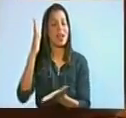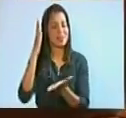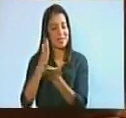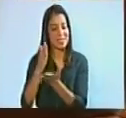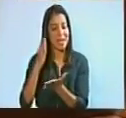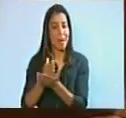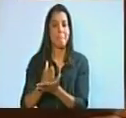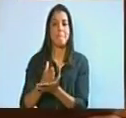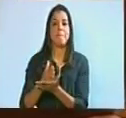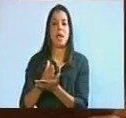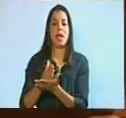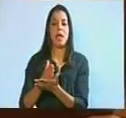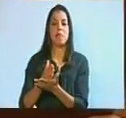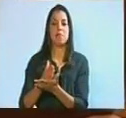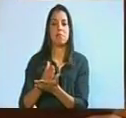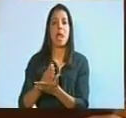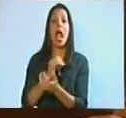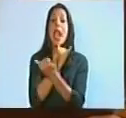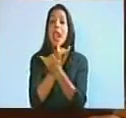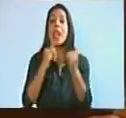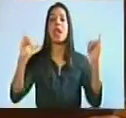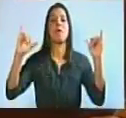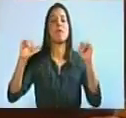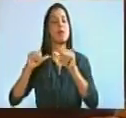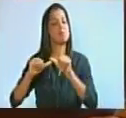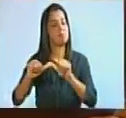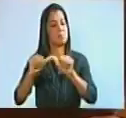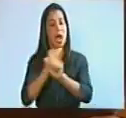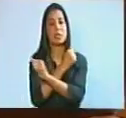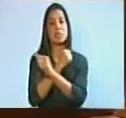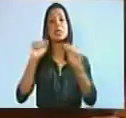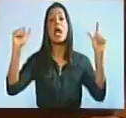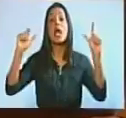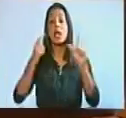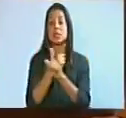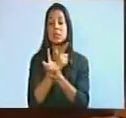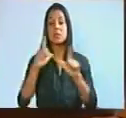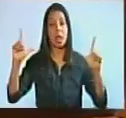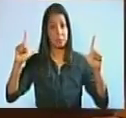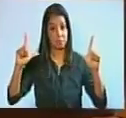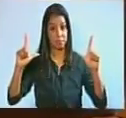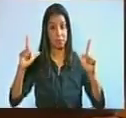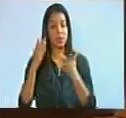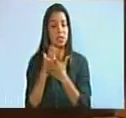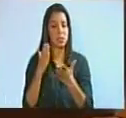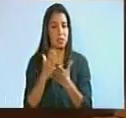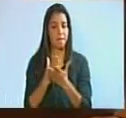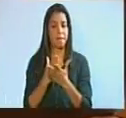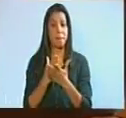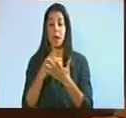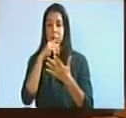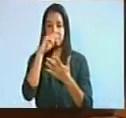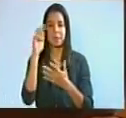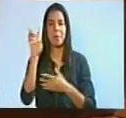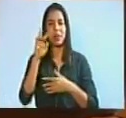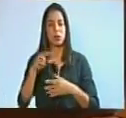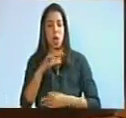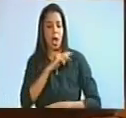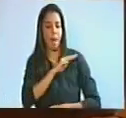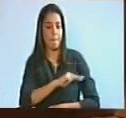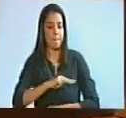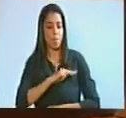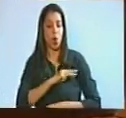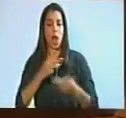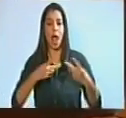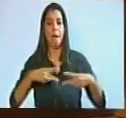siempre irrevocablemente libre, soberana e independiente y fundamenta su patrimonio moral y sus